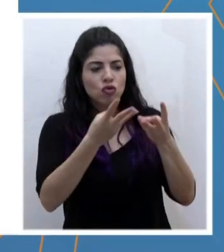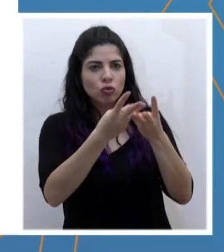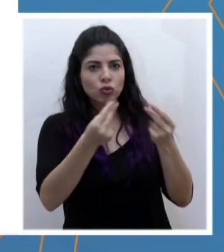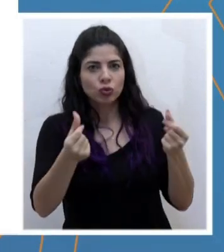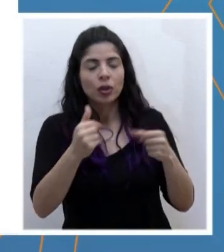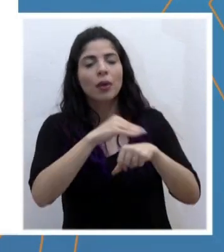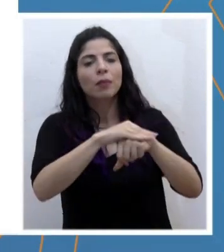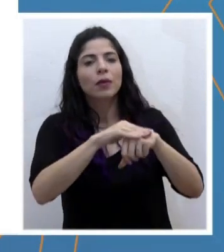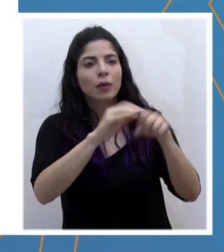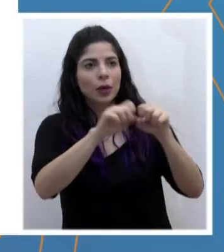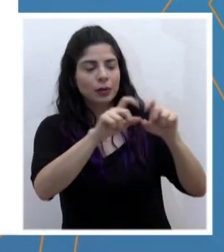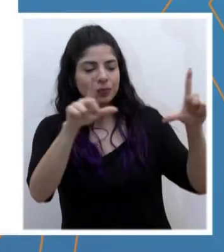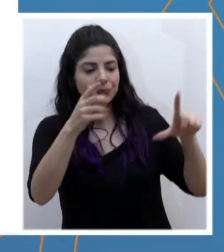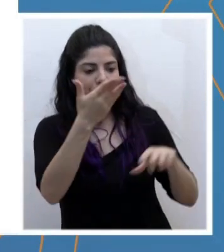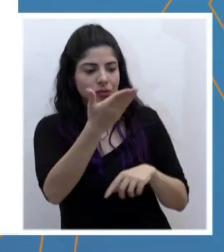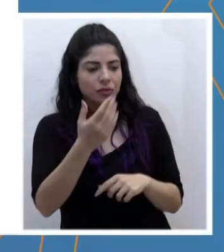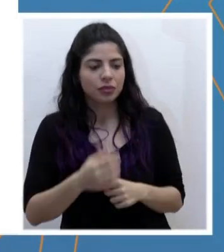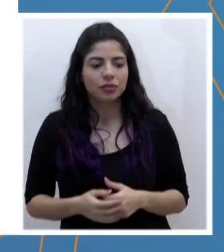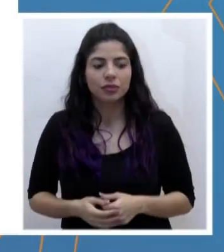presentación.